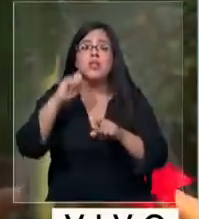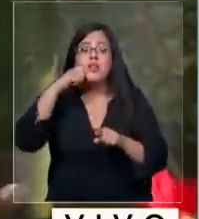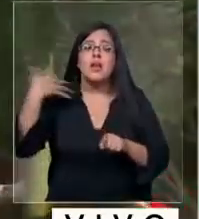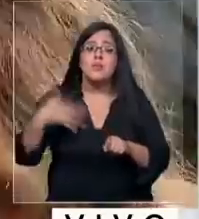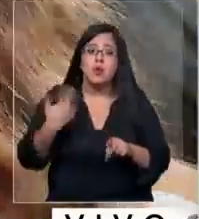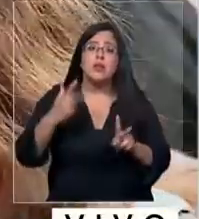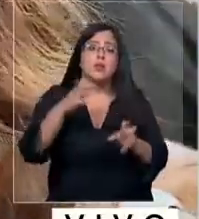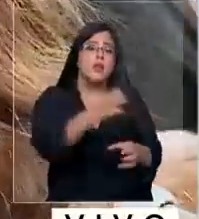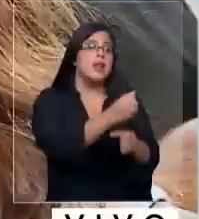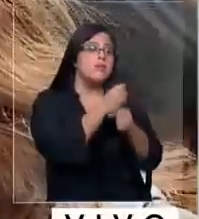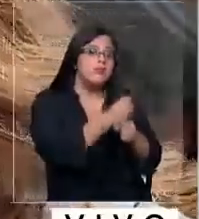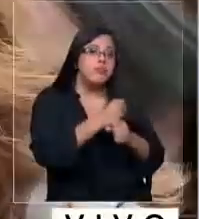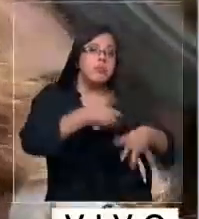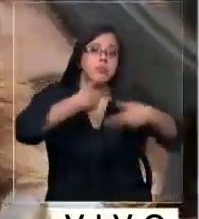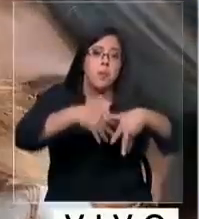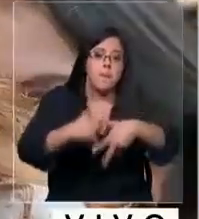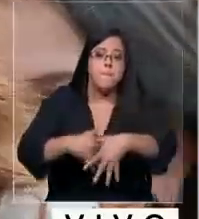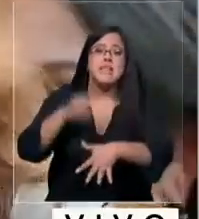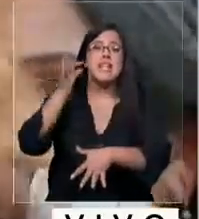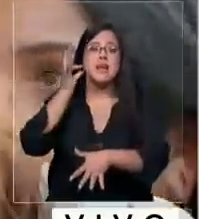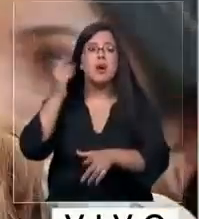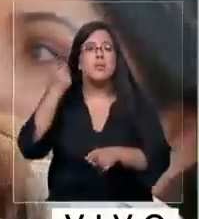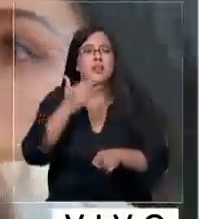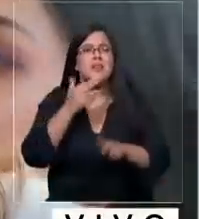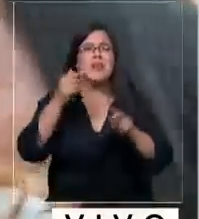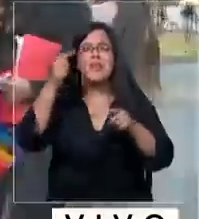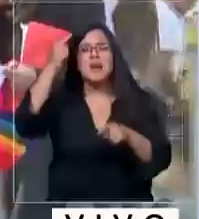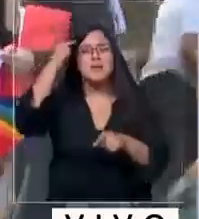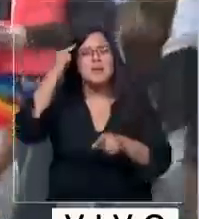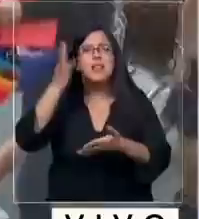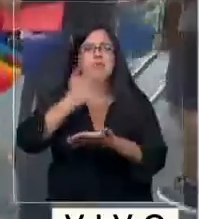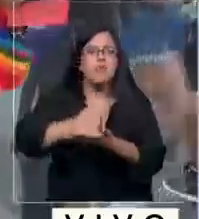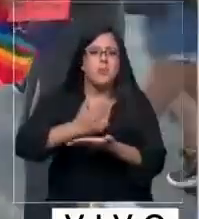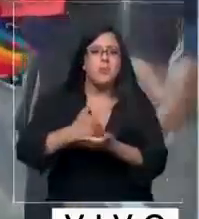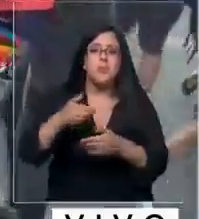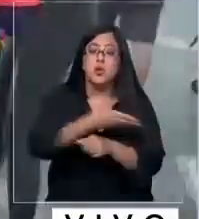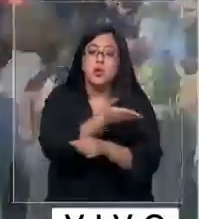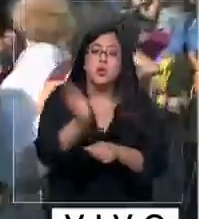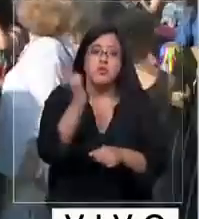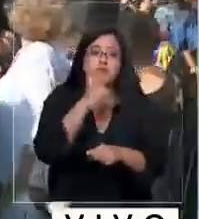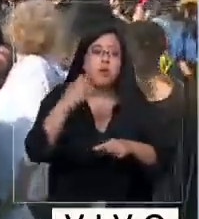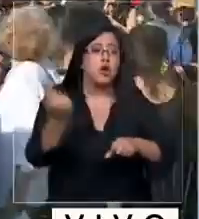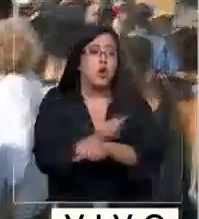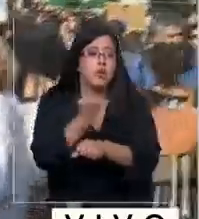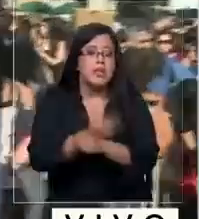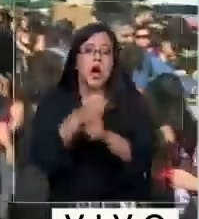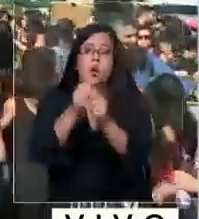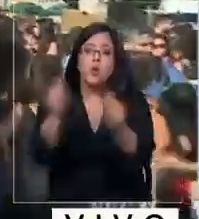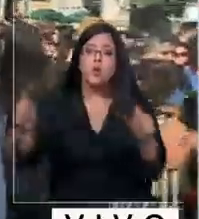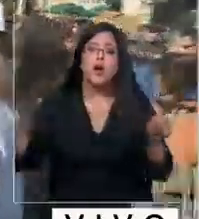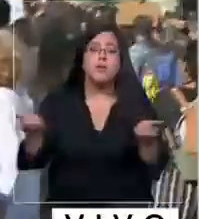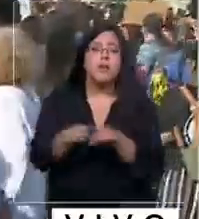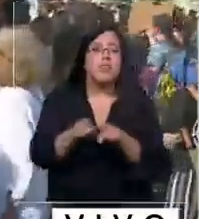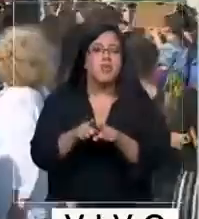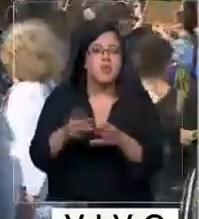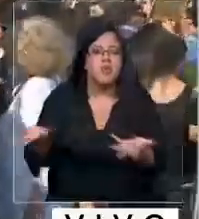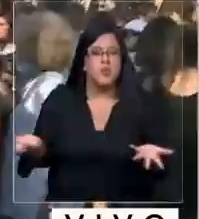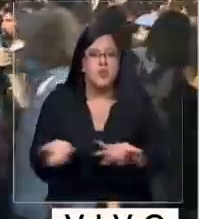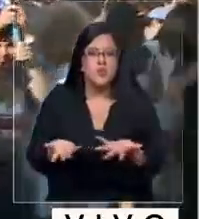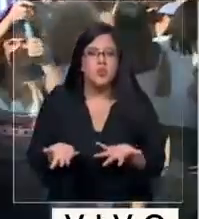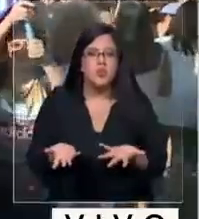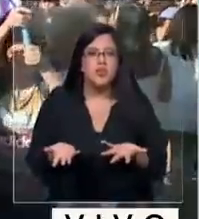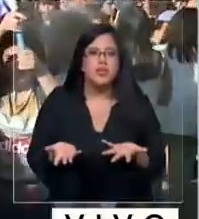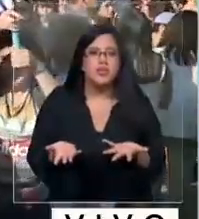marcha pero por otra parte justamente pensando en las medidas si ustedes no conversan con la autoridad tiene un poco después para